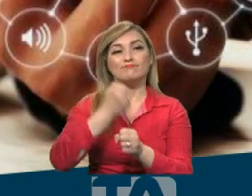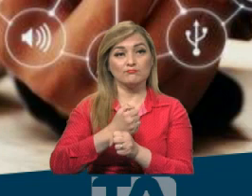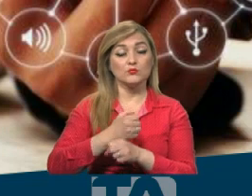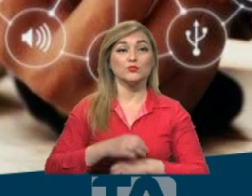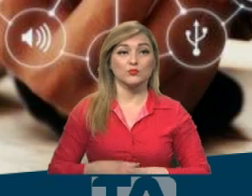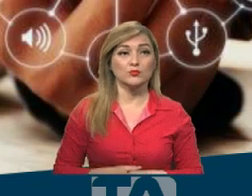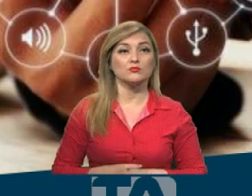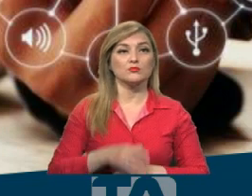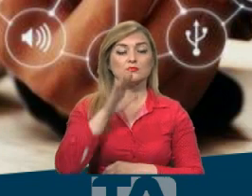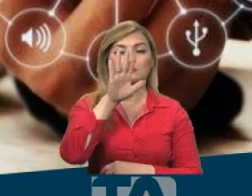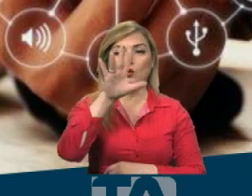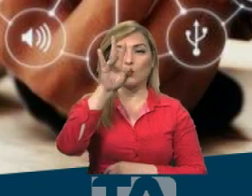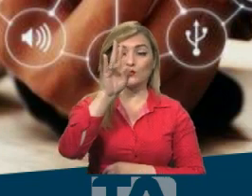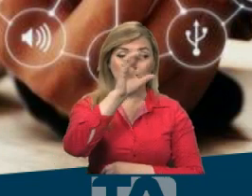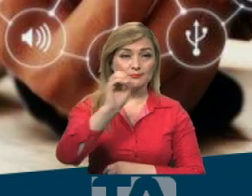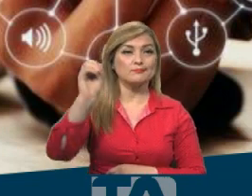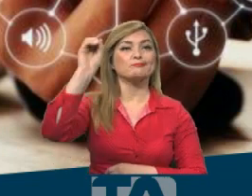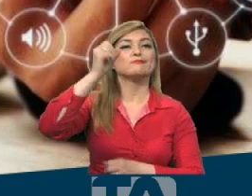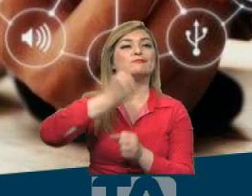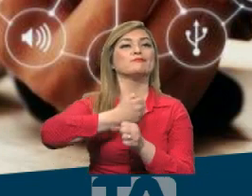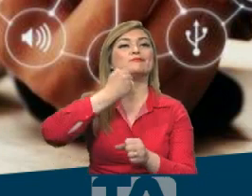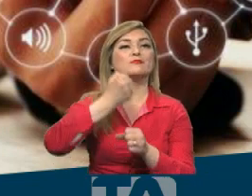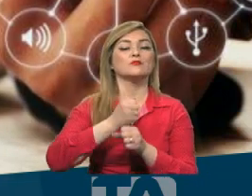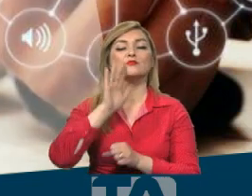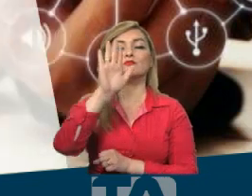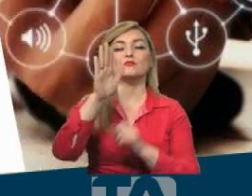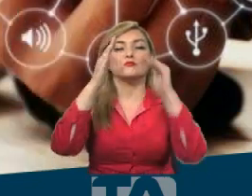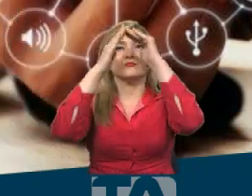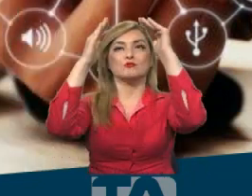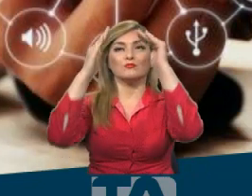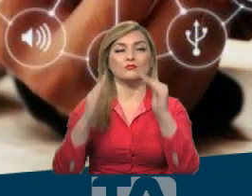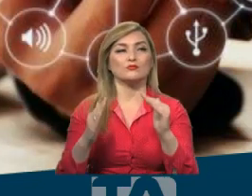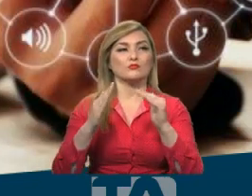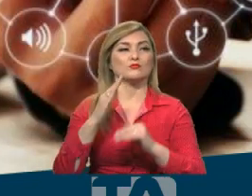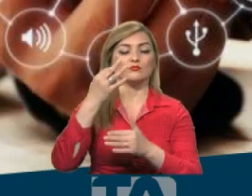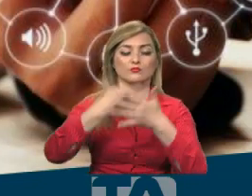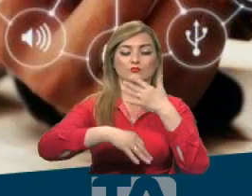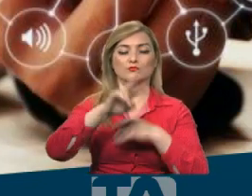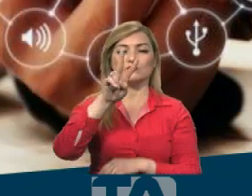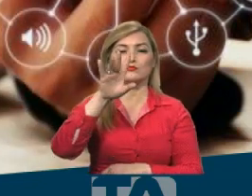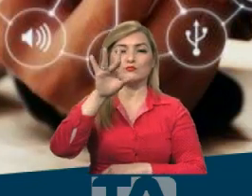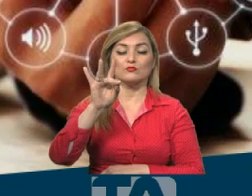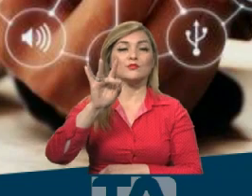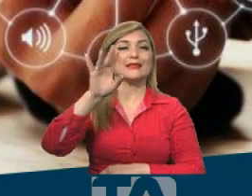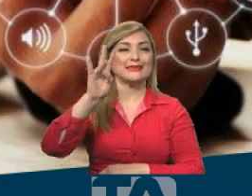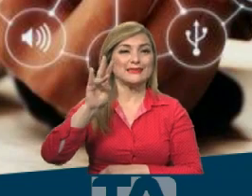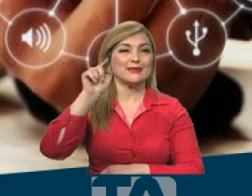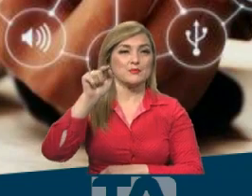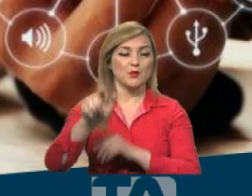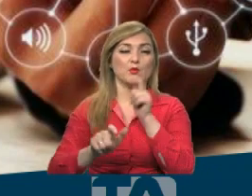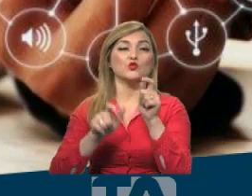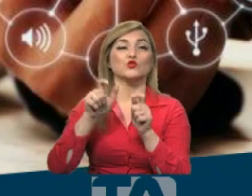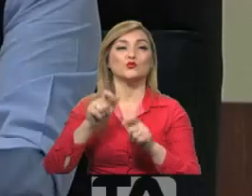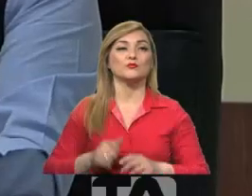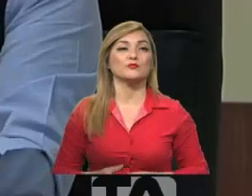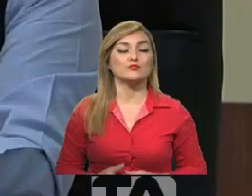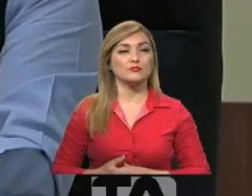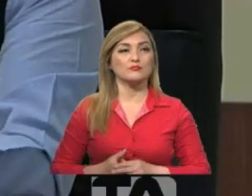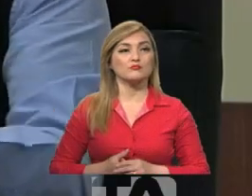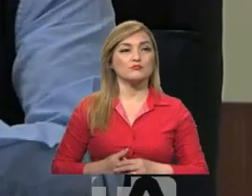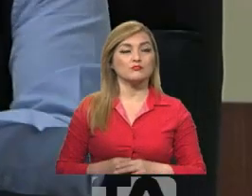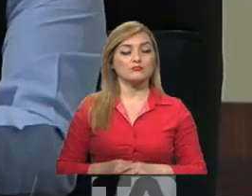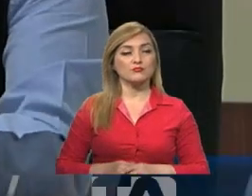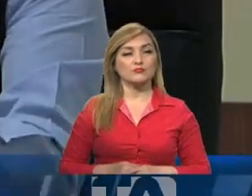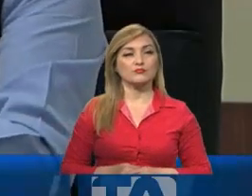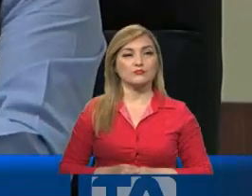el 57% trabaja desde su hogar es decir un total de 287 mil personas y